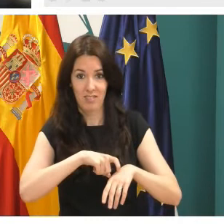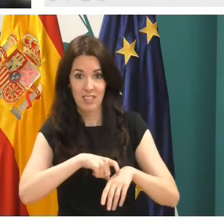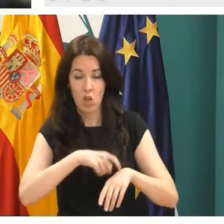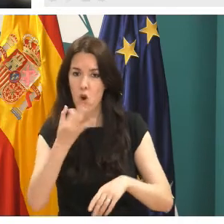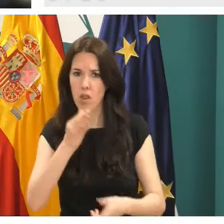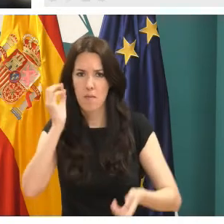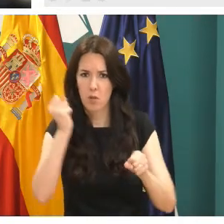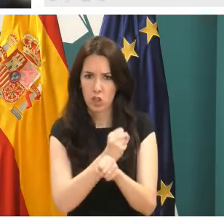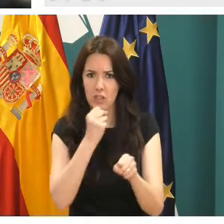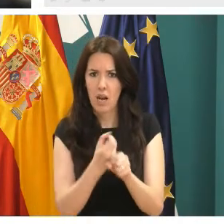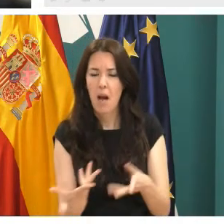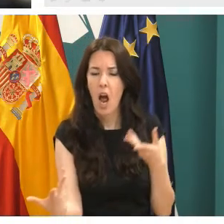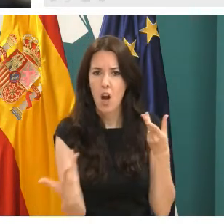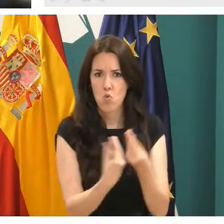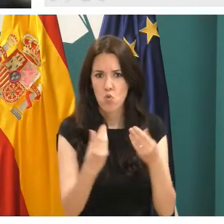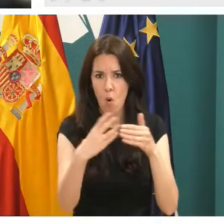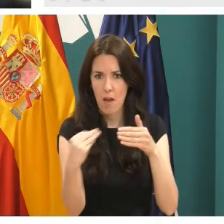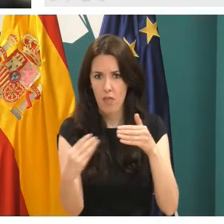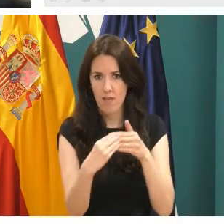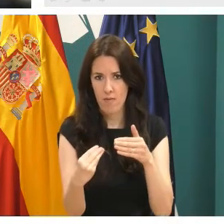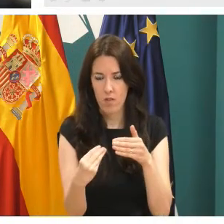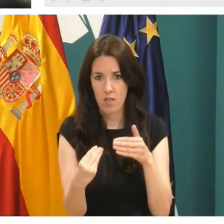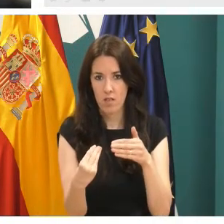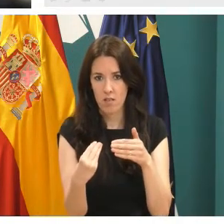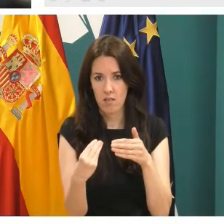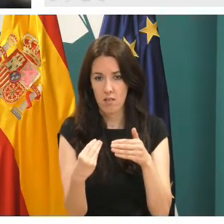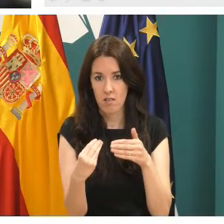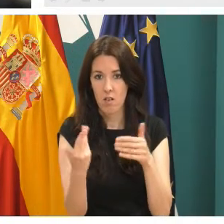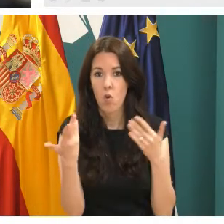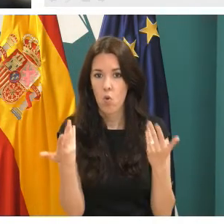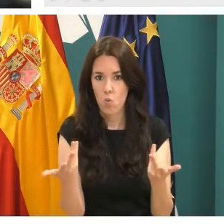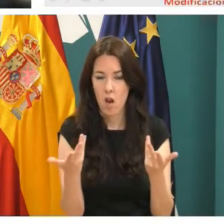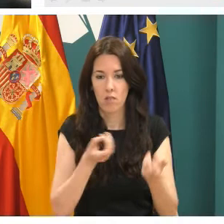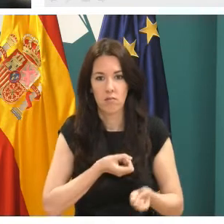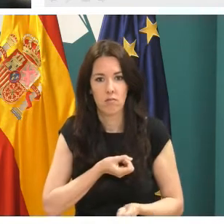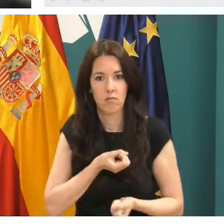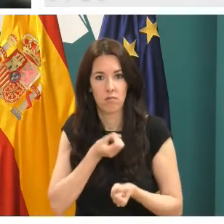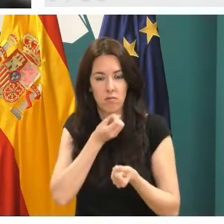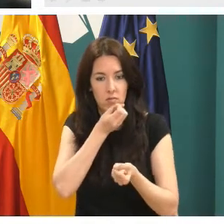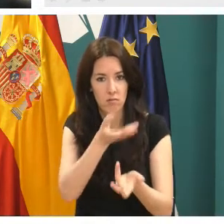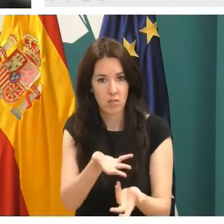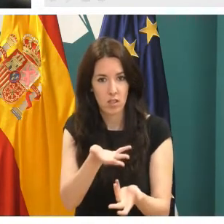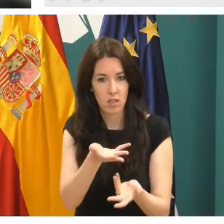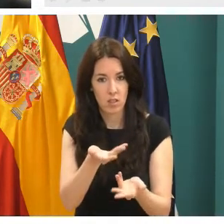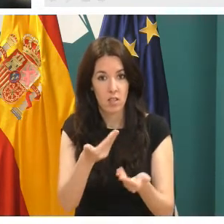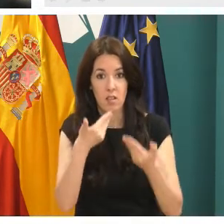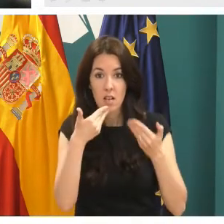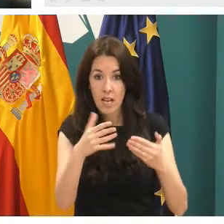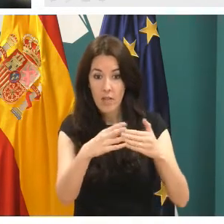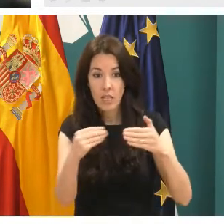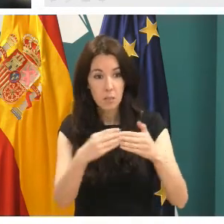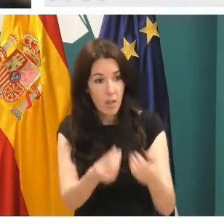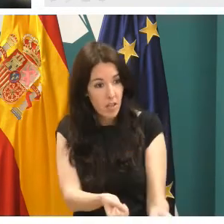debemos trabajar con nuestros pacientes, que es nada más ni nada menos que transmitir a partir de lo que el